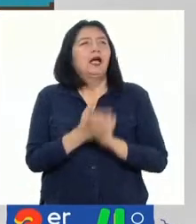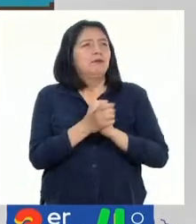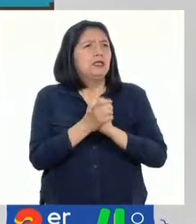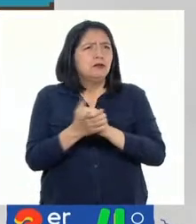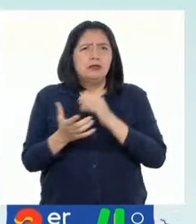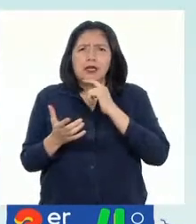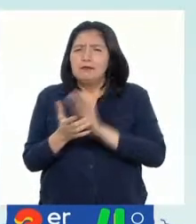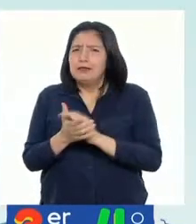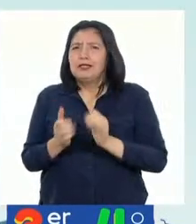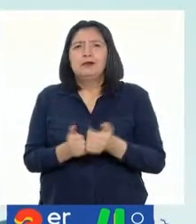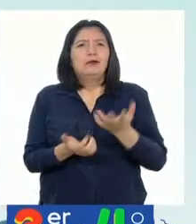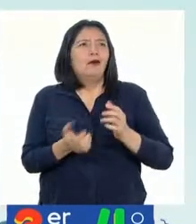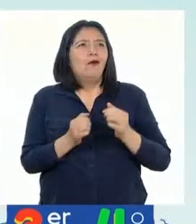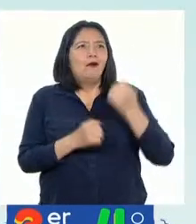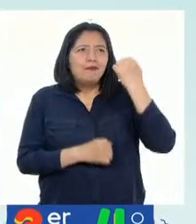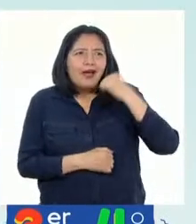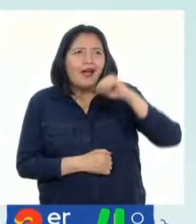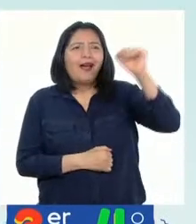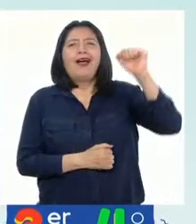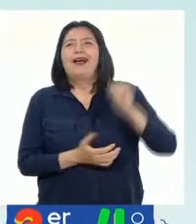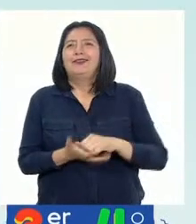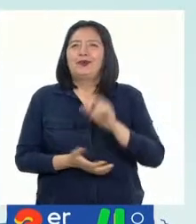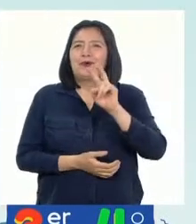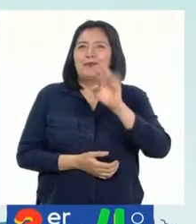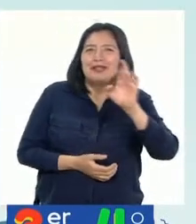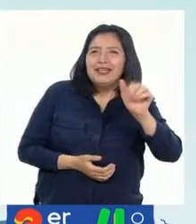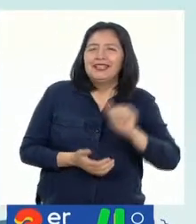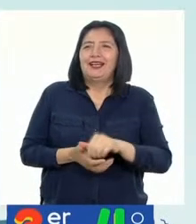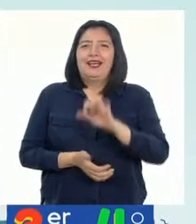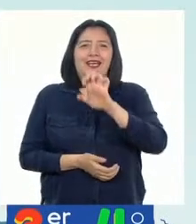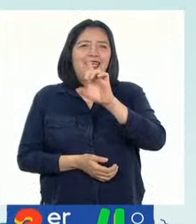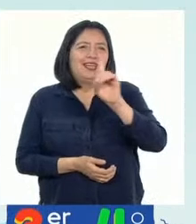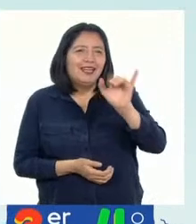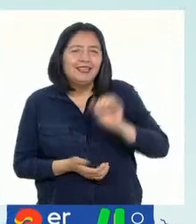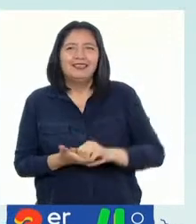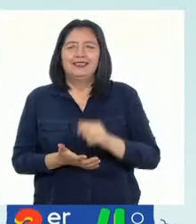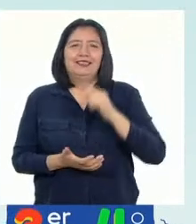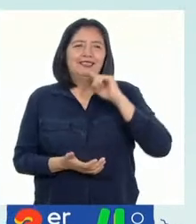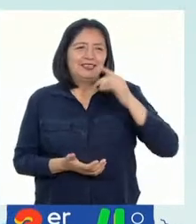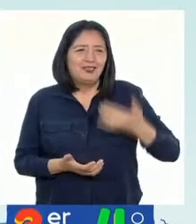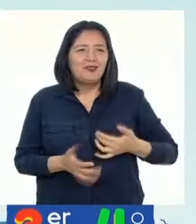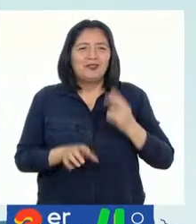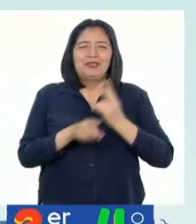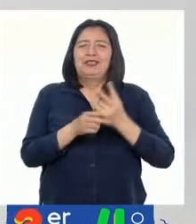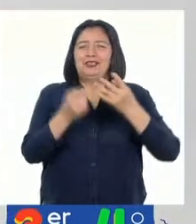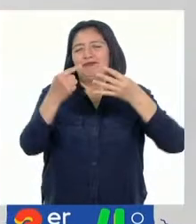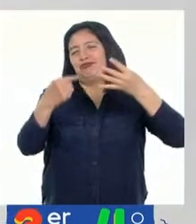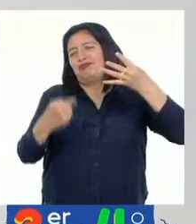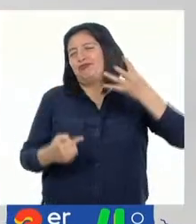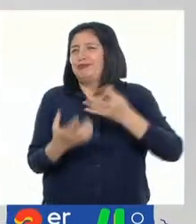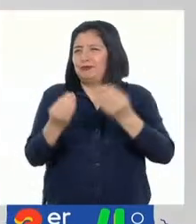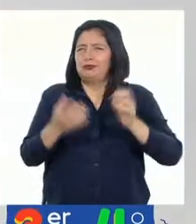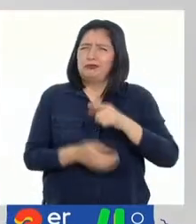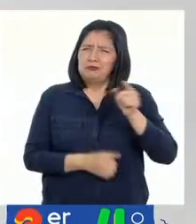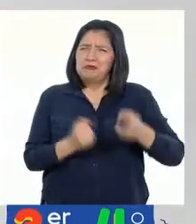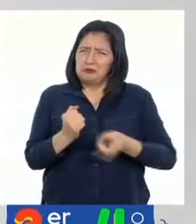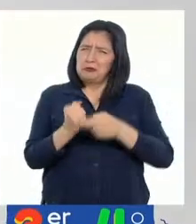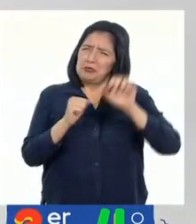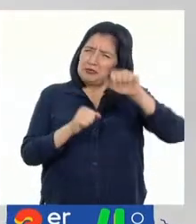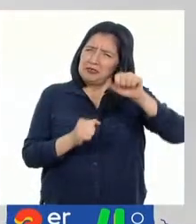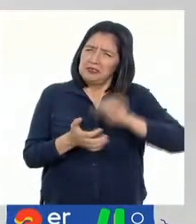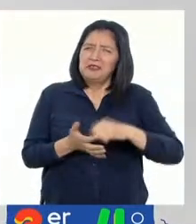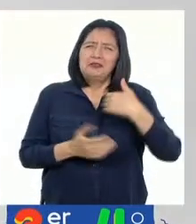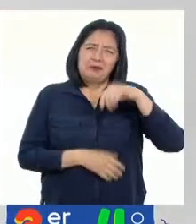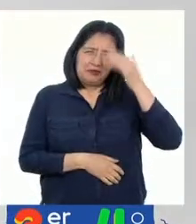Hemos viajado junto a Viajerito, Vera, Edmundo, la señora Vizcacha y muchos más. Estoy segura que vamos a